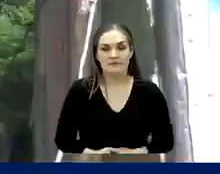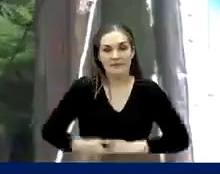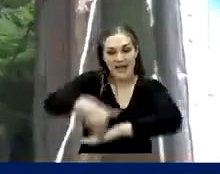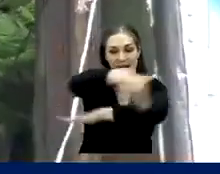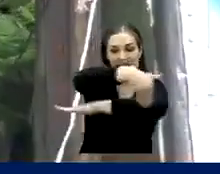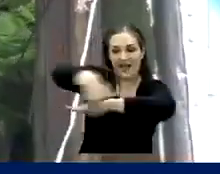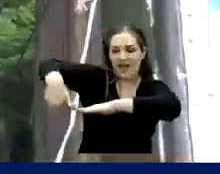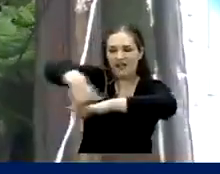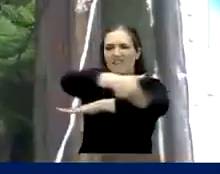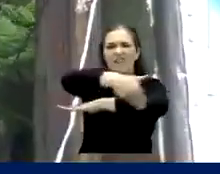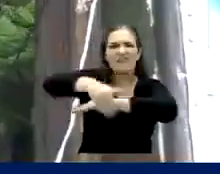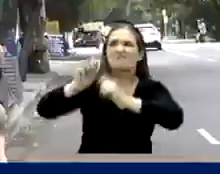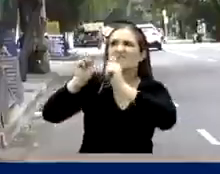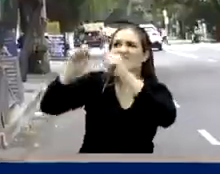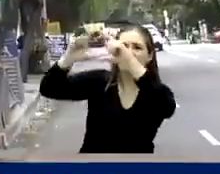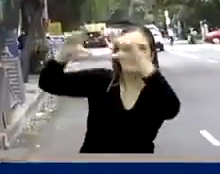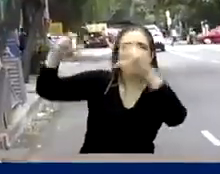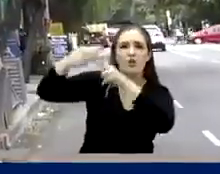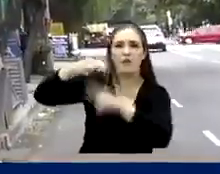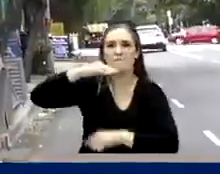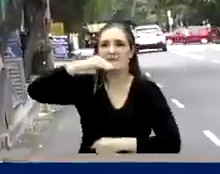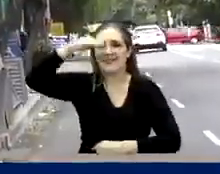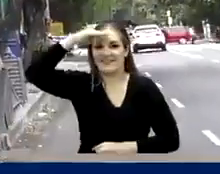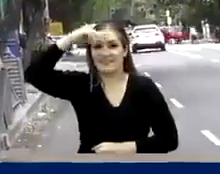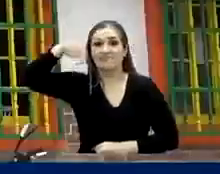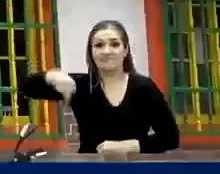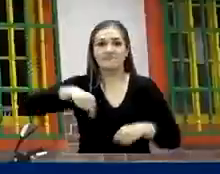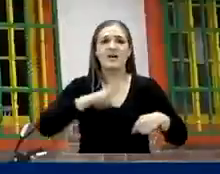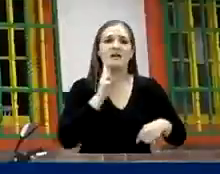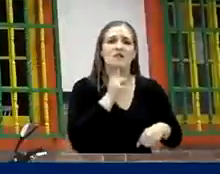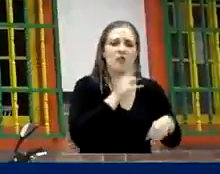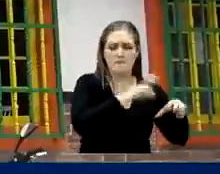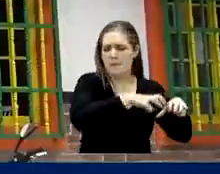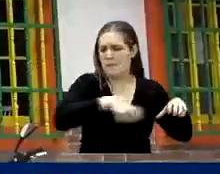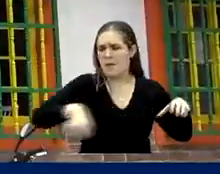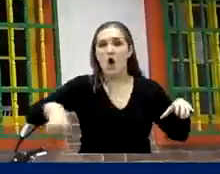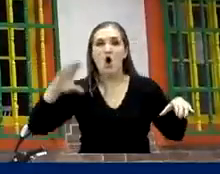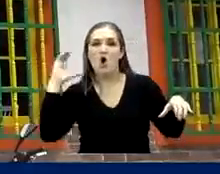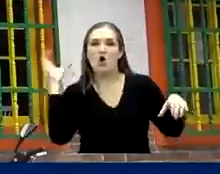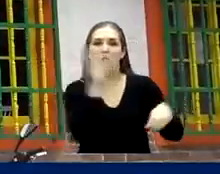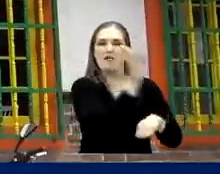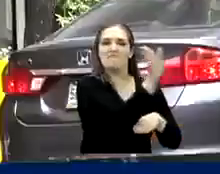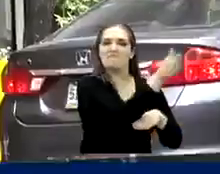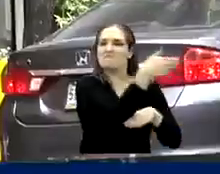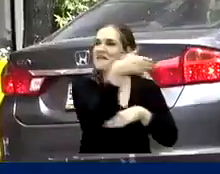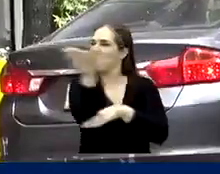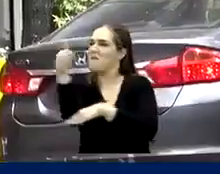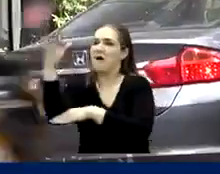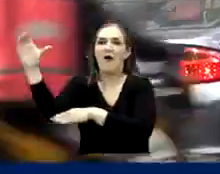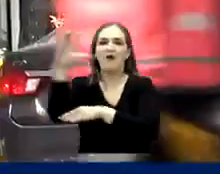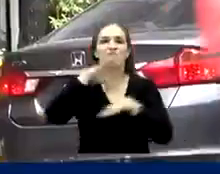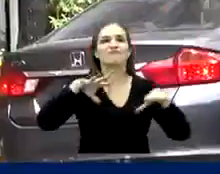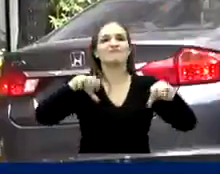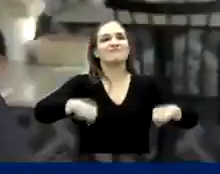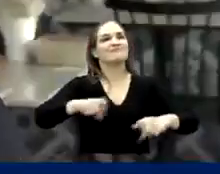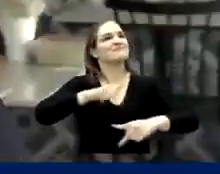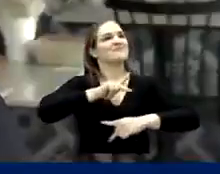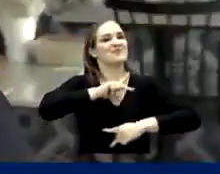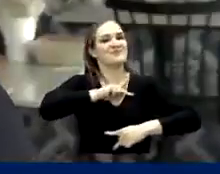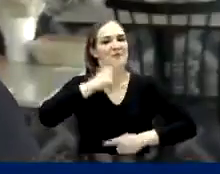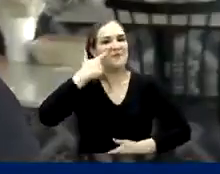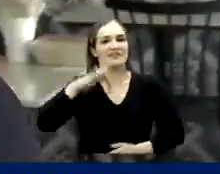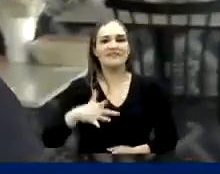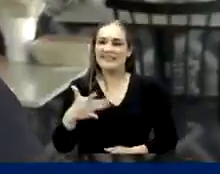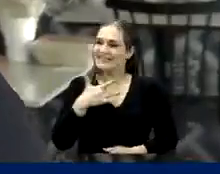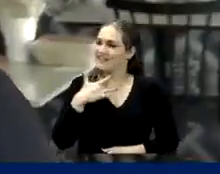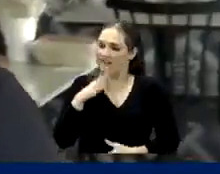Medellín es su nombre y es custodiada por restaurantes colombianos cuya sazón y bandera marcan a la zona como su territorio. Que se sienten en